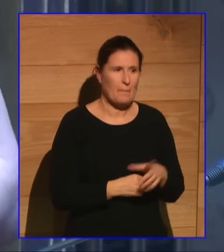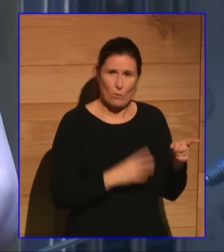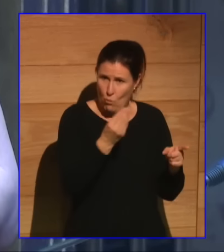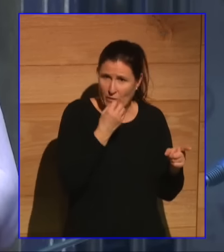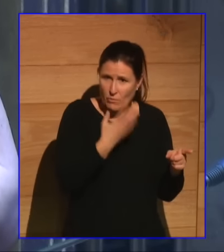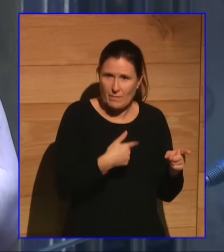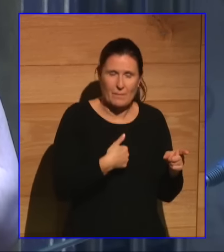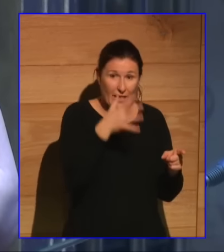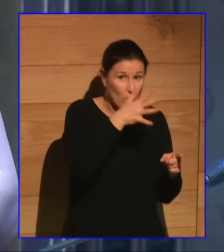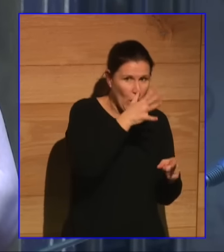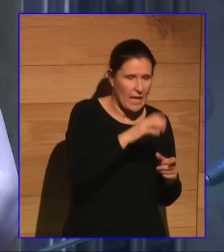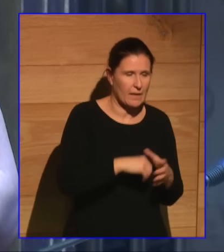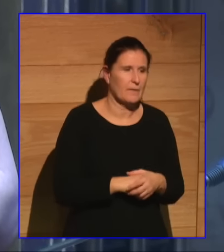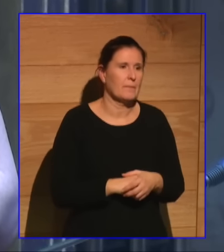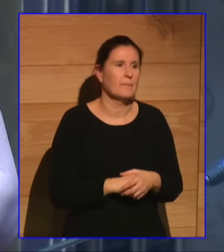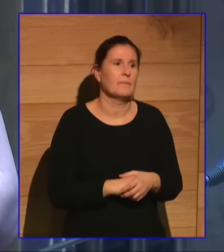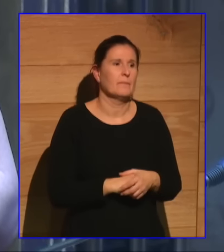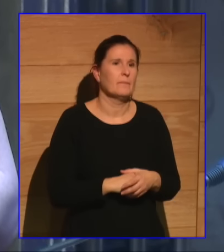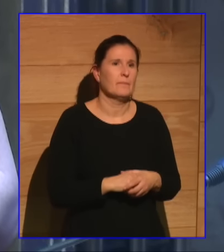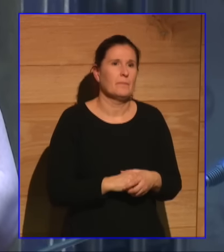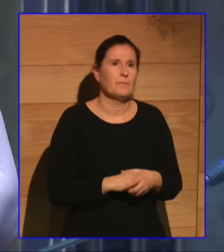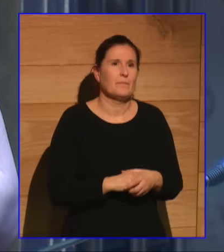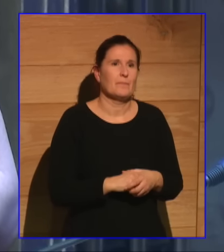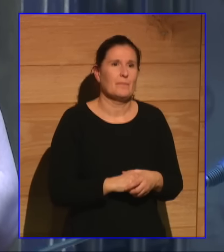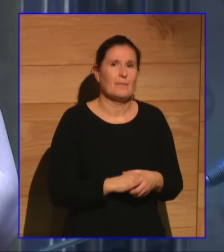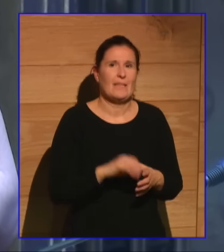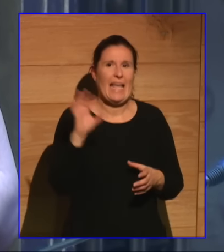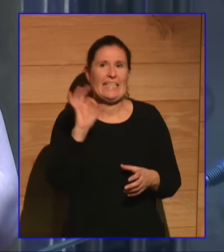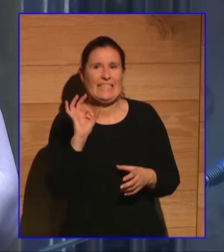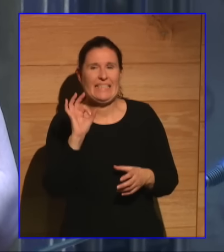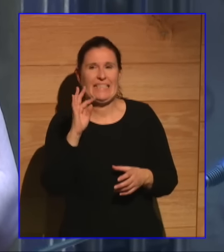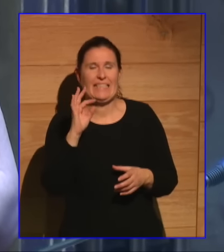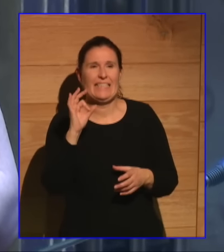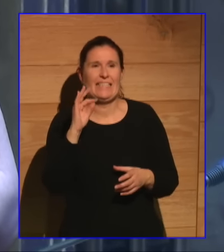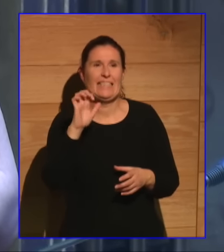cuando... Spoiler. Cuando... Steven Spoiler.